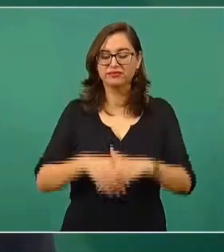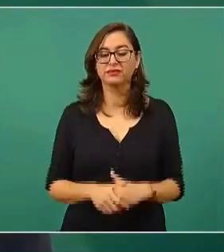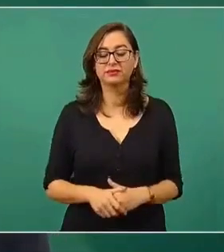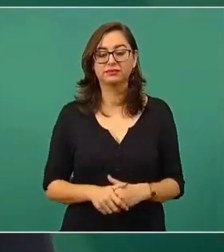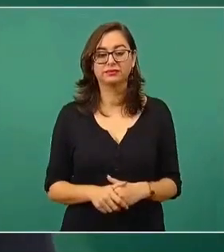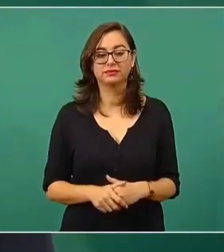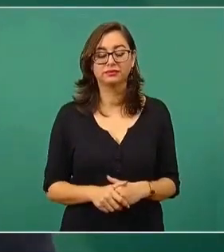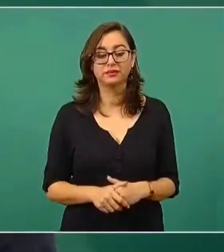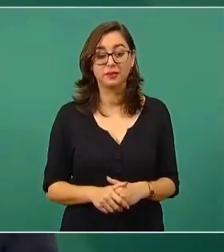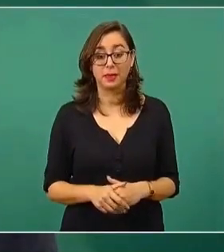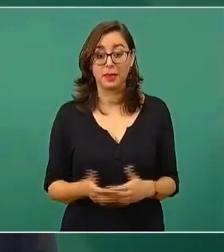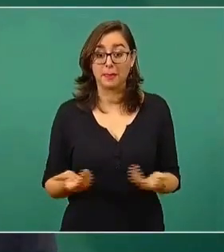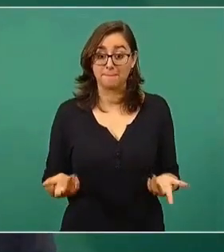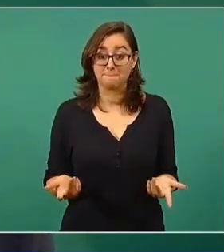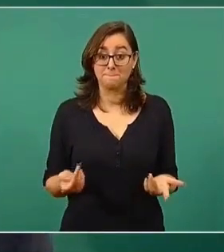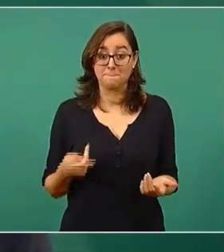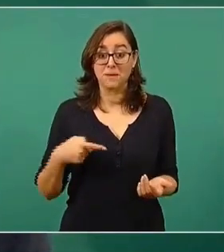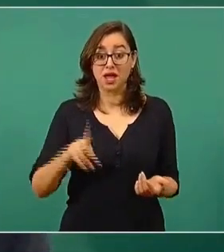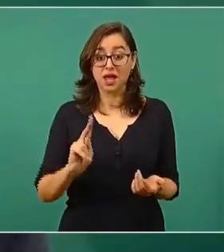pero no por eso